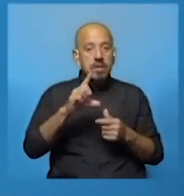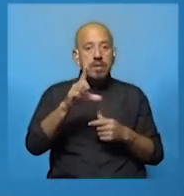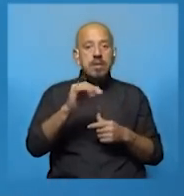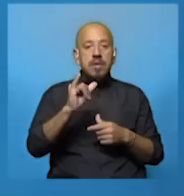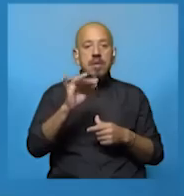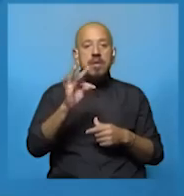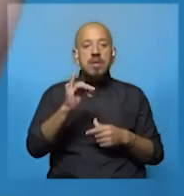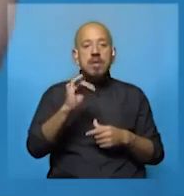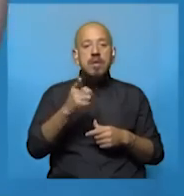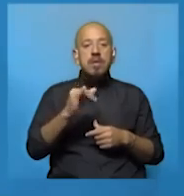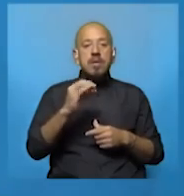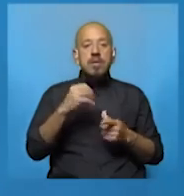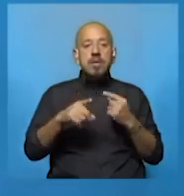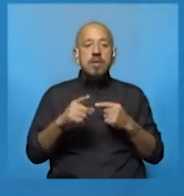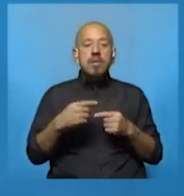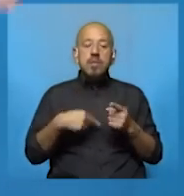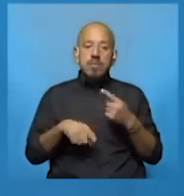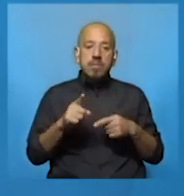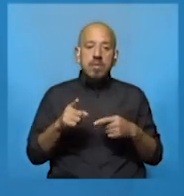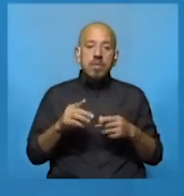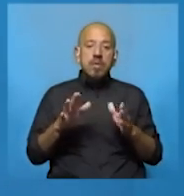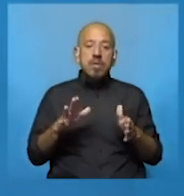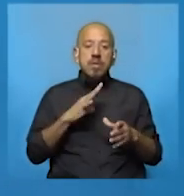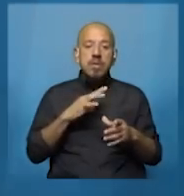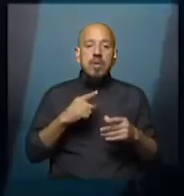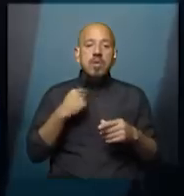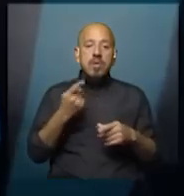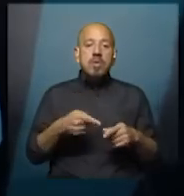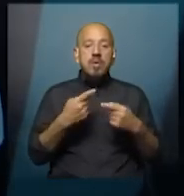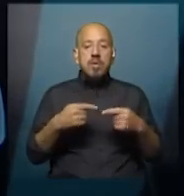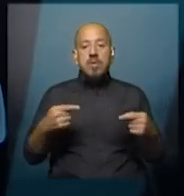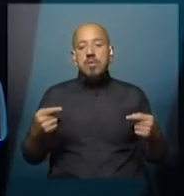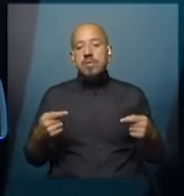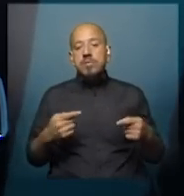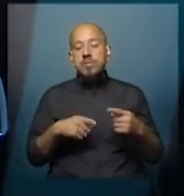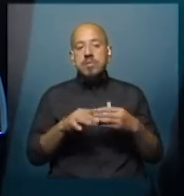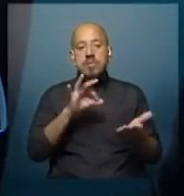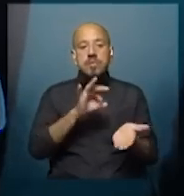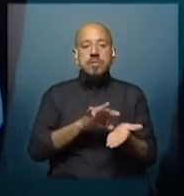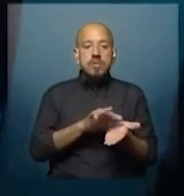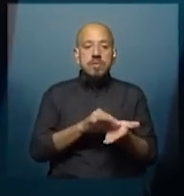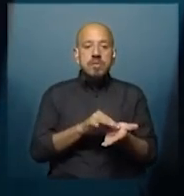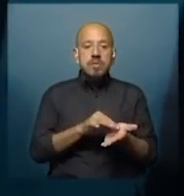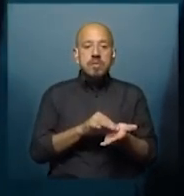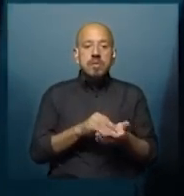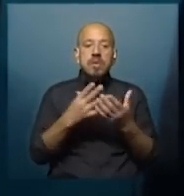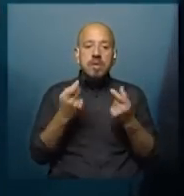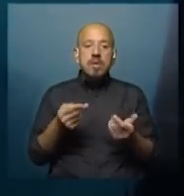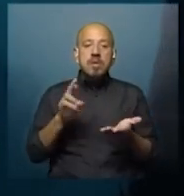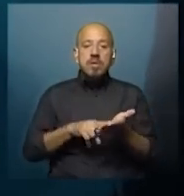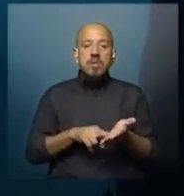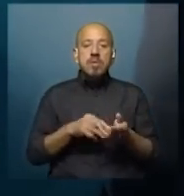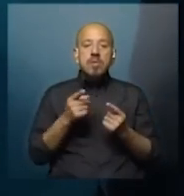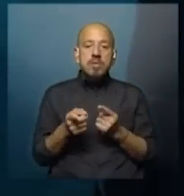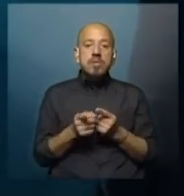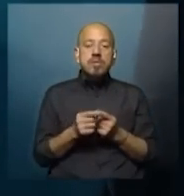por x razones pero quedan otras cosas por ahí pero Bueno al sistema también importa resolver cerrar un